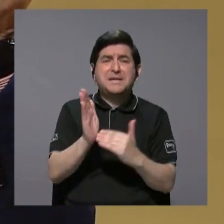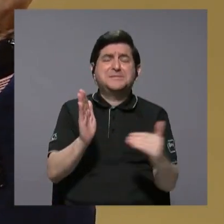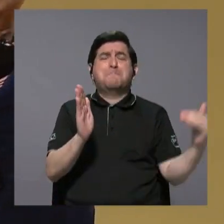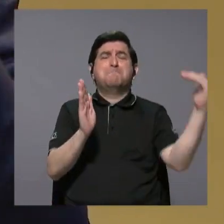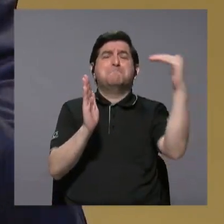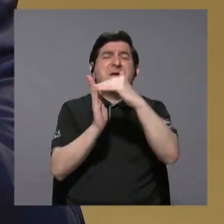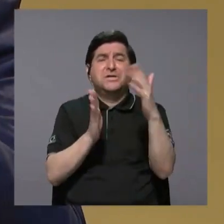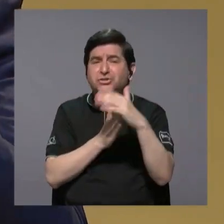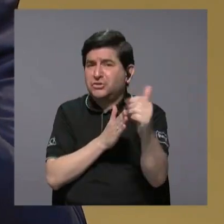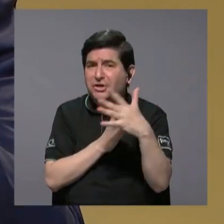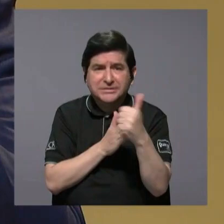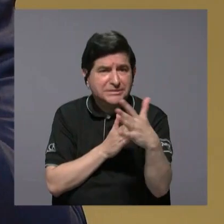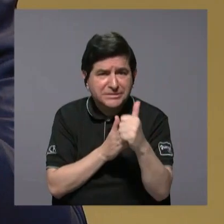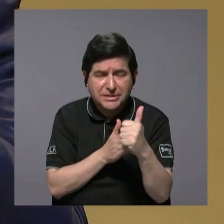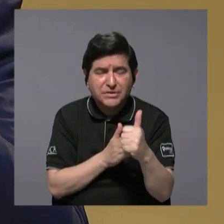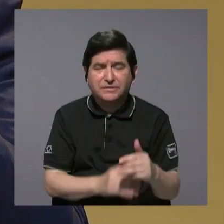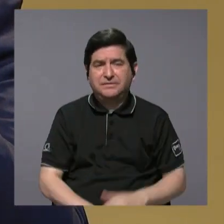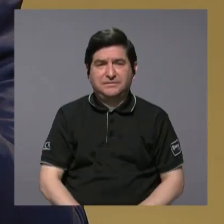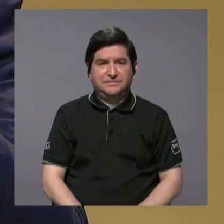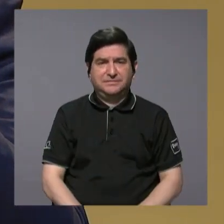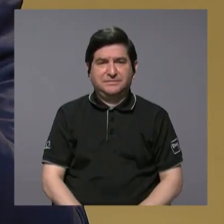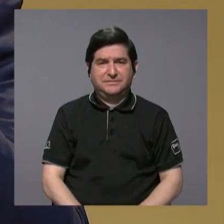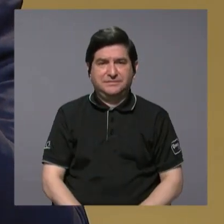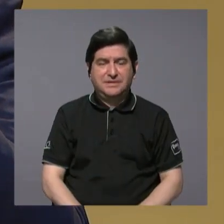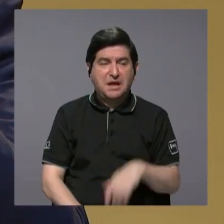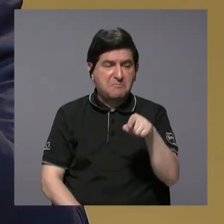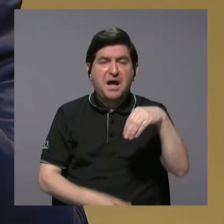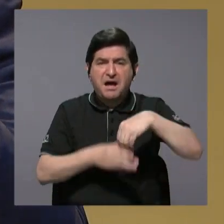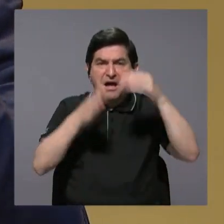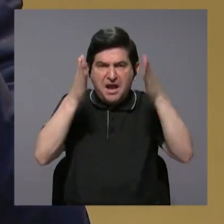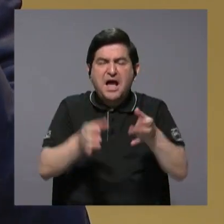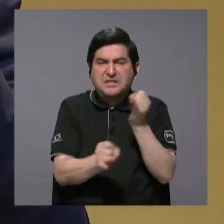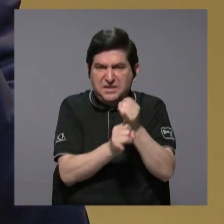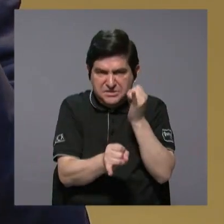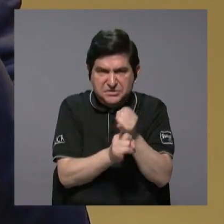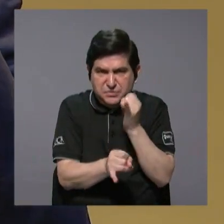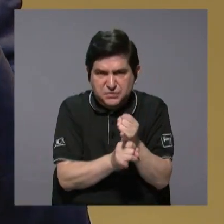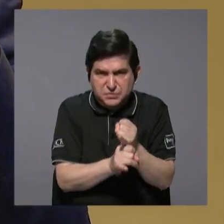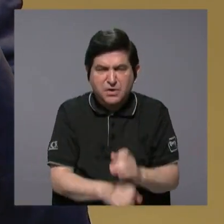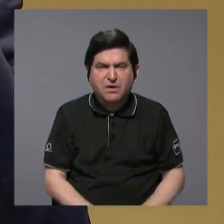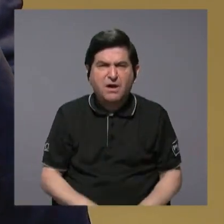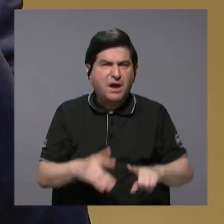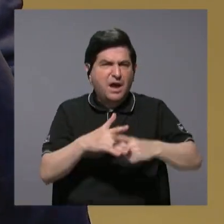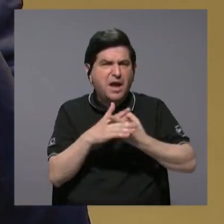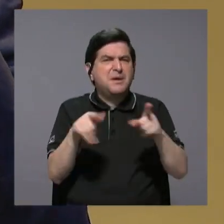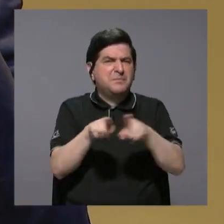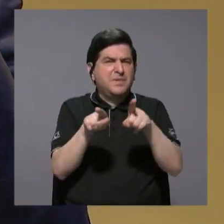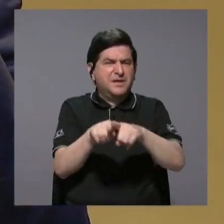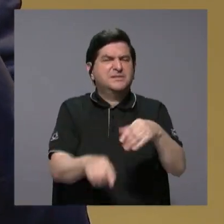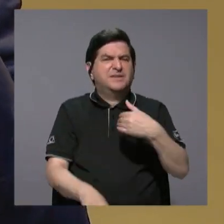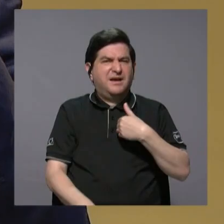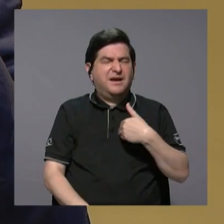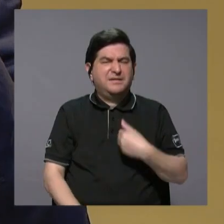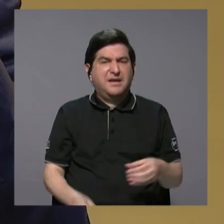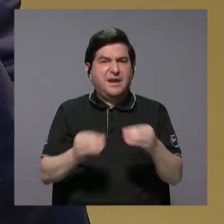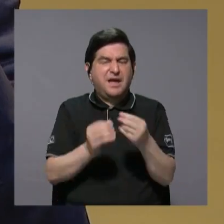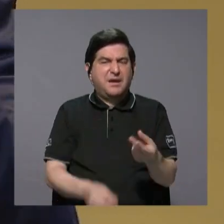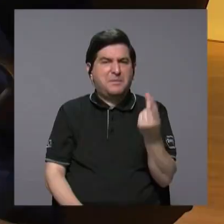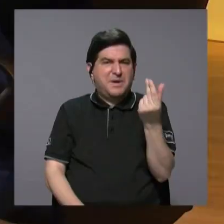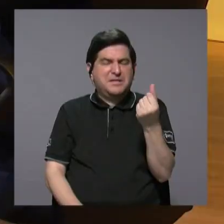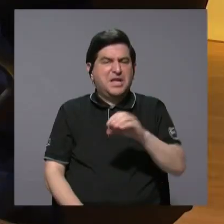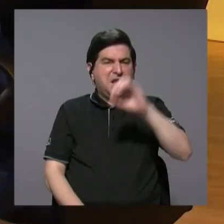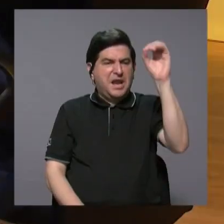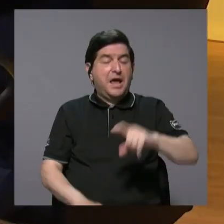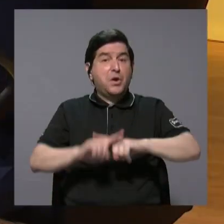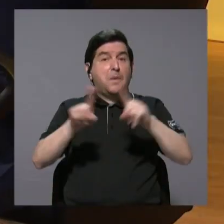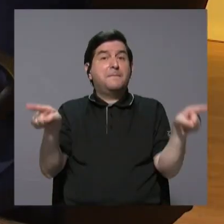dólares. Y entonces, para esos inversionistas institucionales, empiezan también a recibir más dinero por intereses,